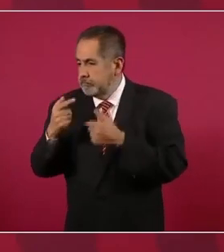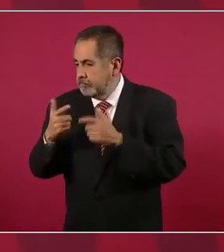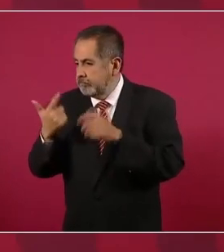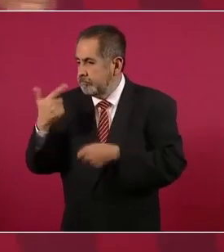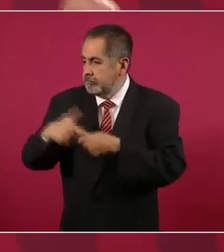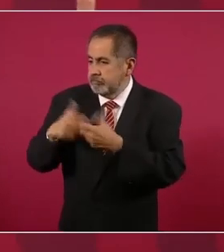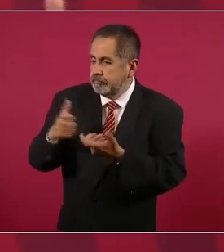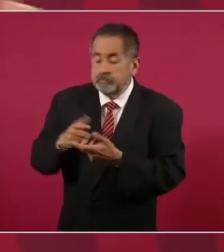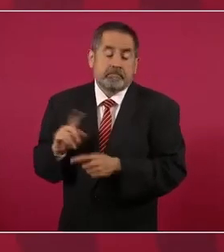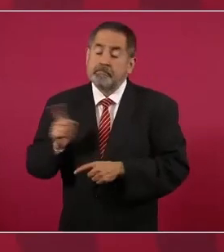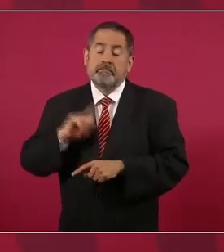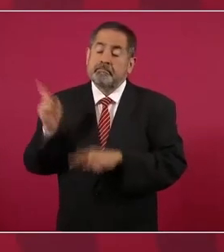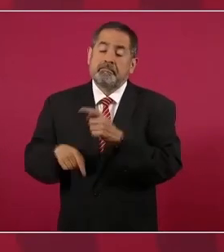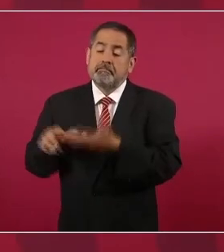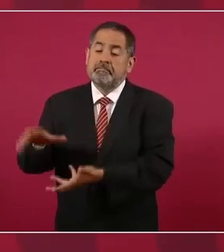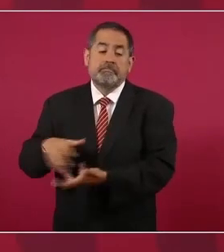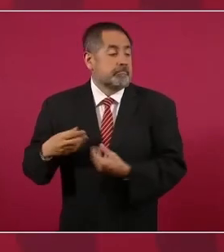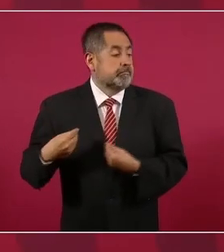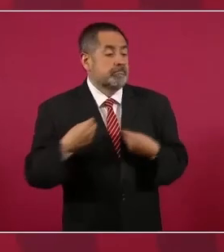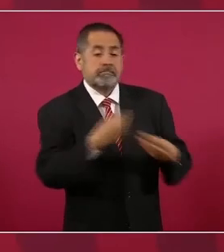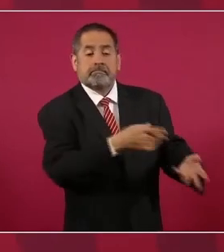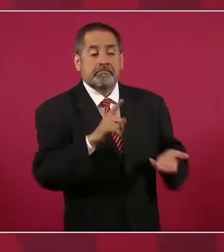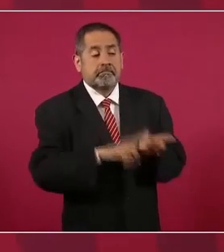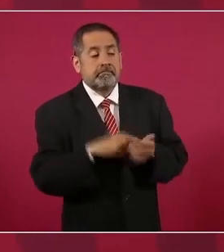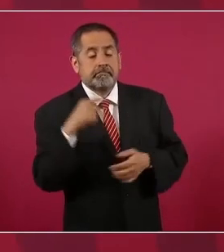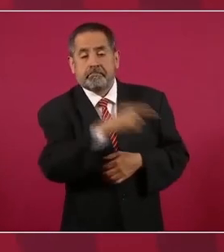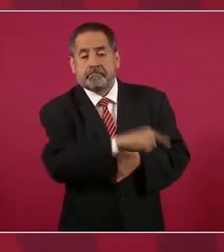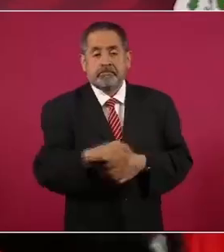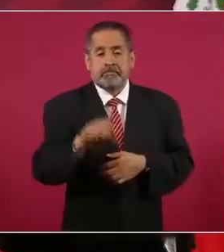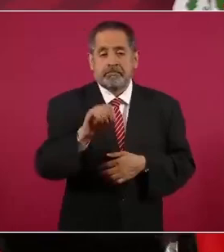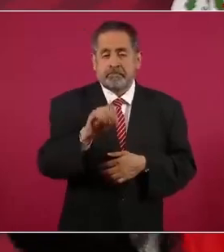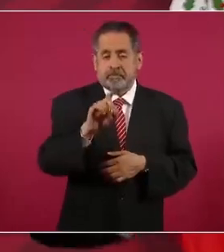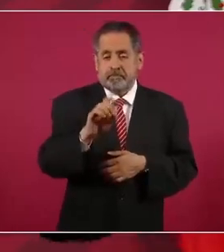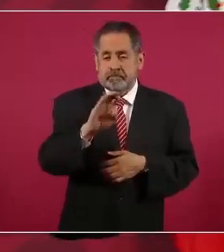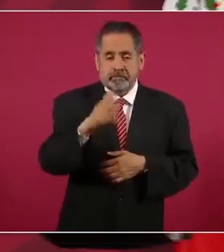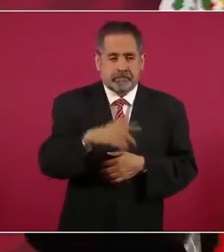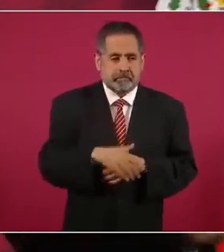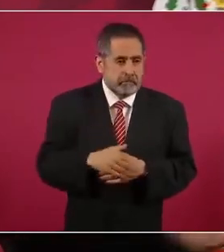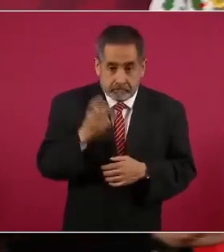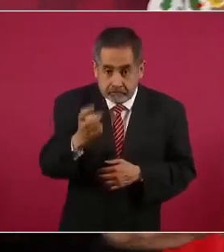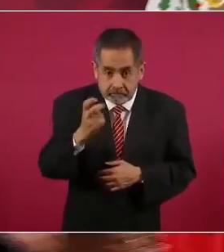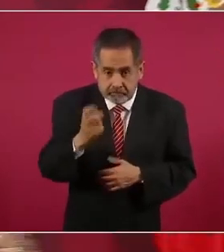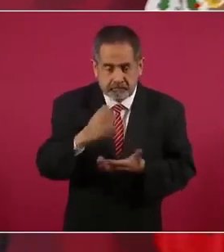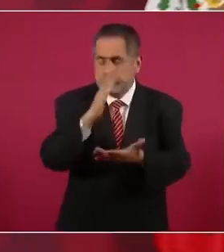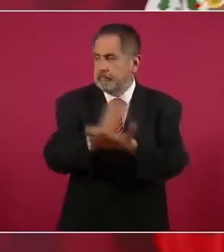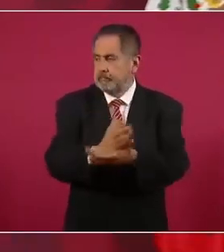para entregar a Odebrecht. Pues eso ya se resolvió.